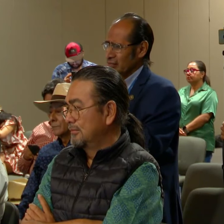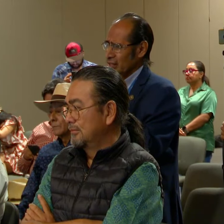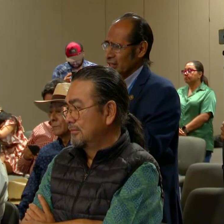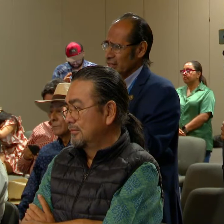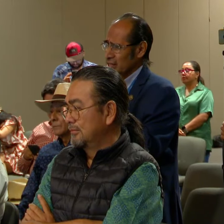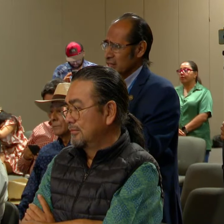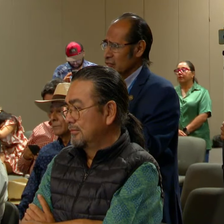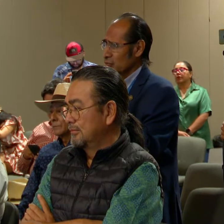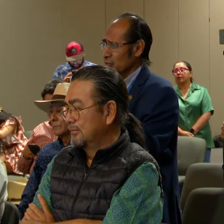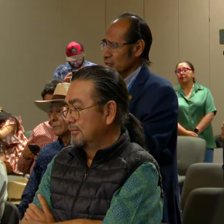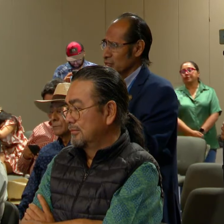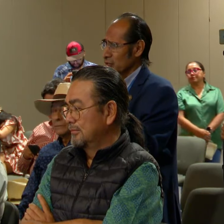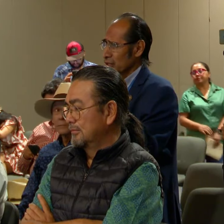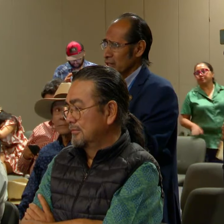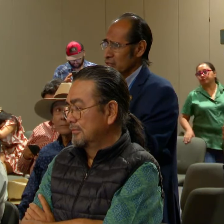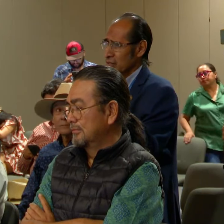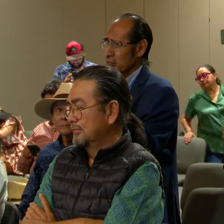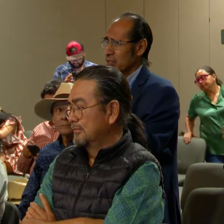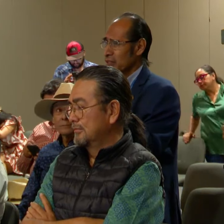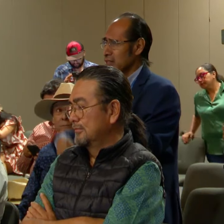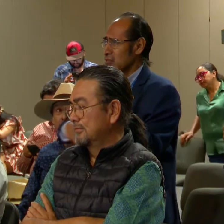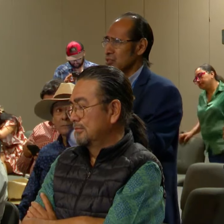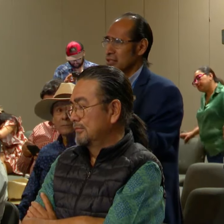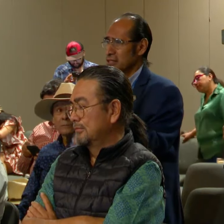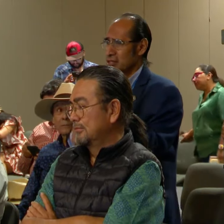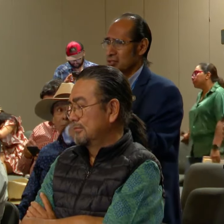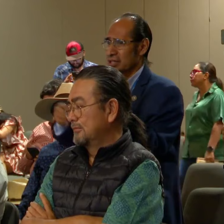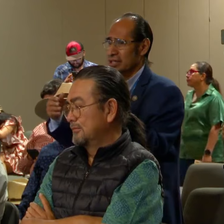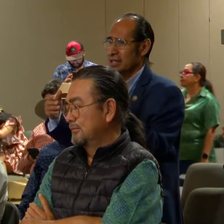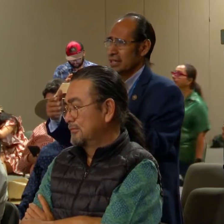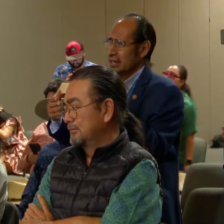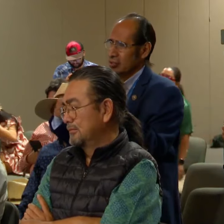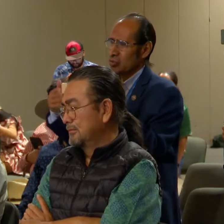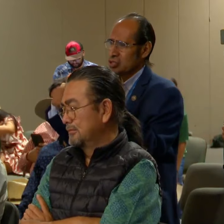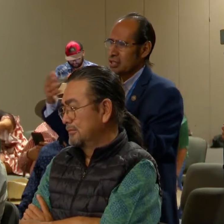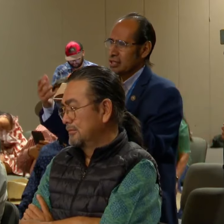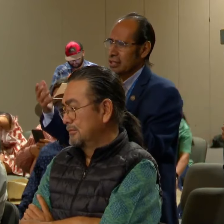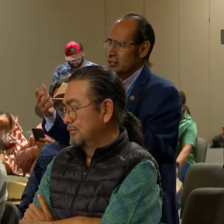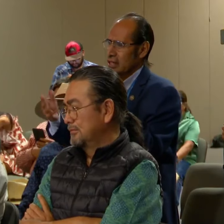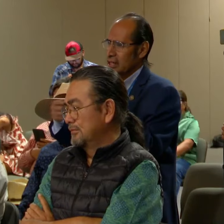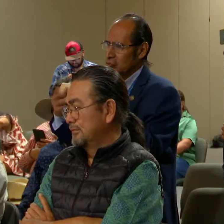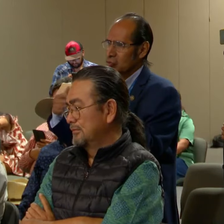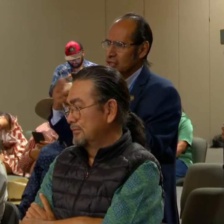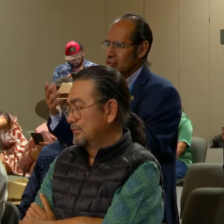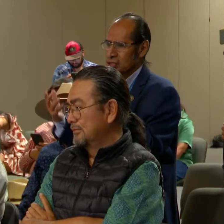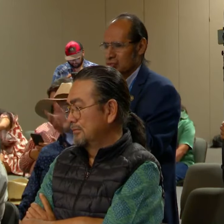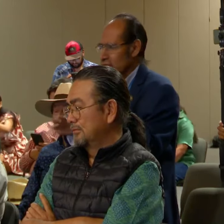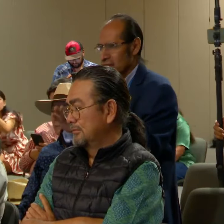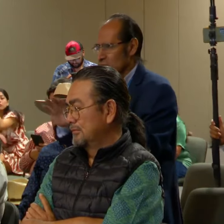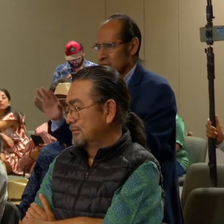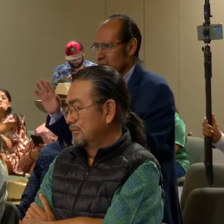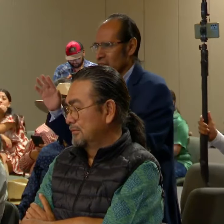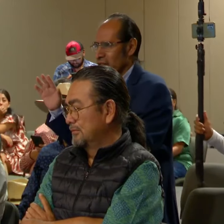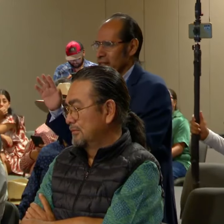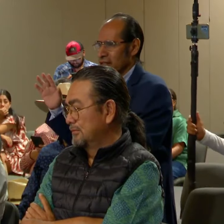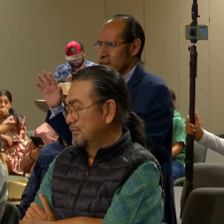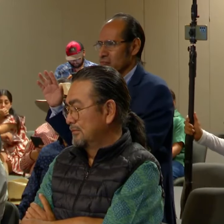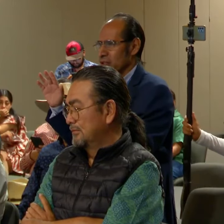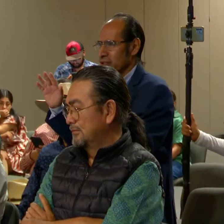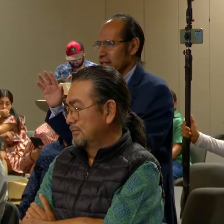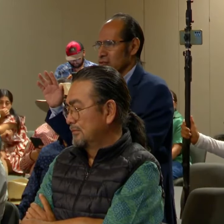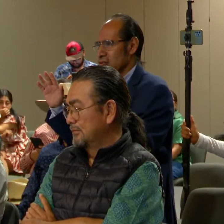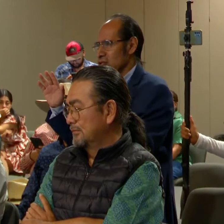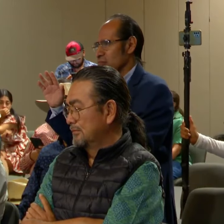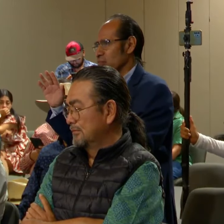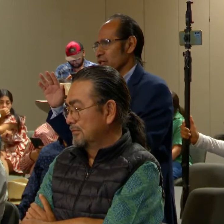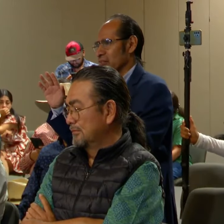eh se lo deo por conocimiento de causa Pues también estamos interesados en que cómo siguen hay algunos datos que son indiscutiblemente que no